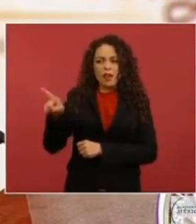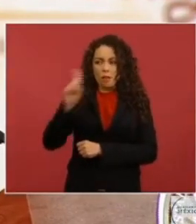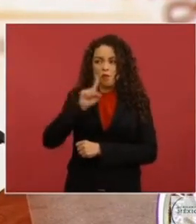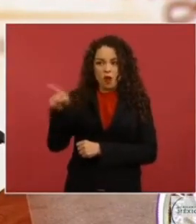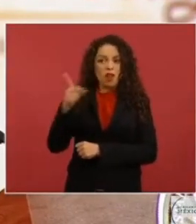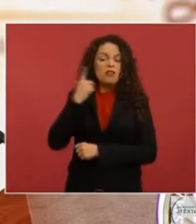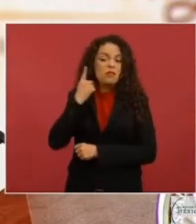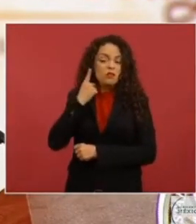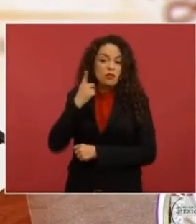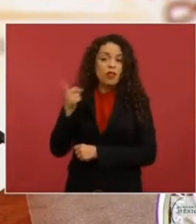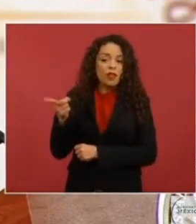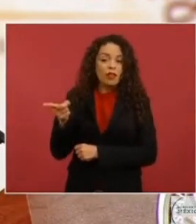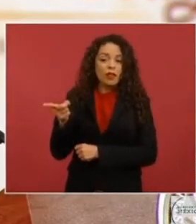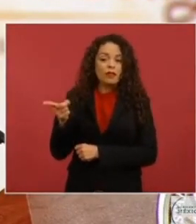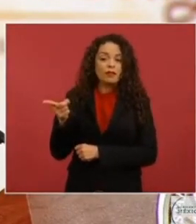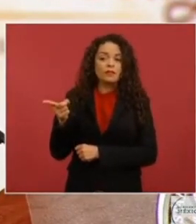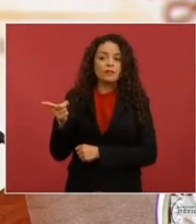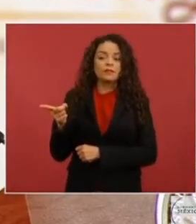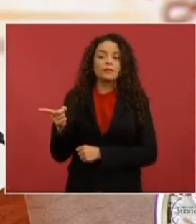diputada